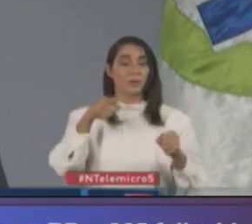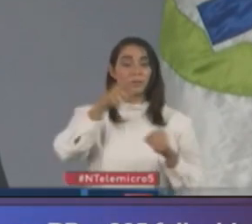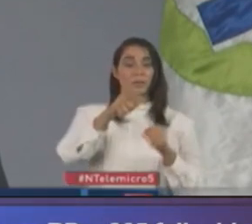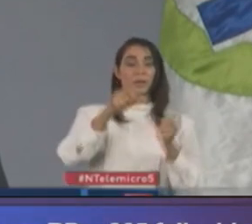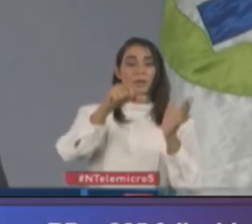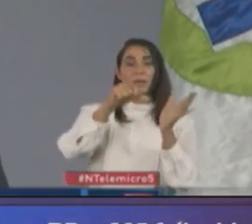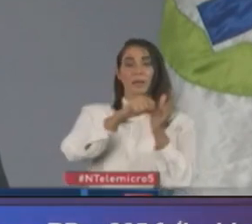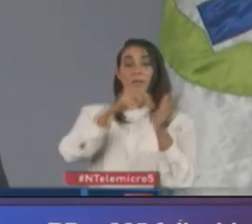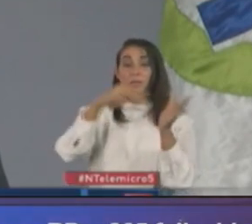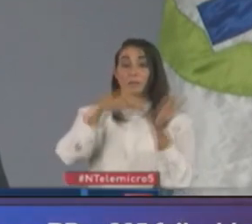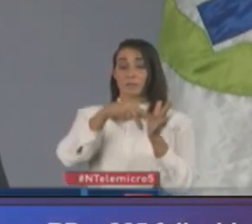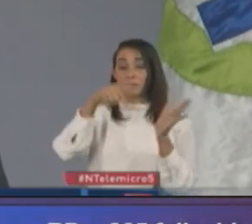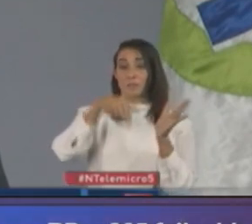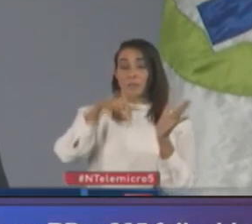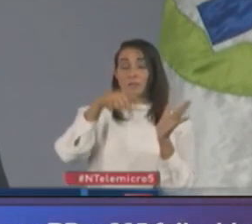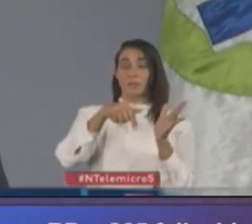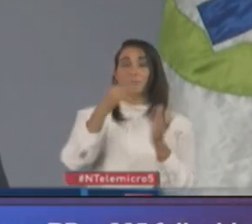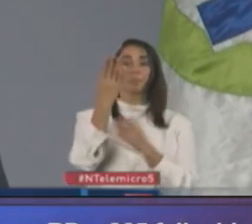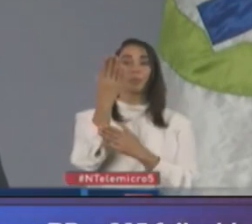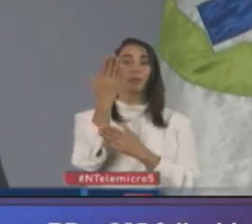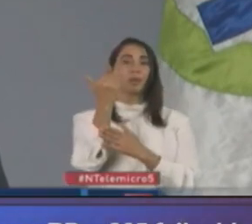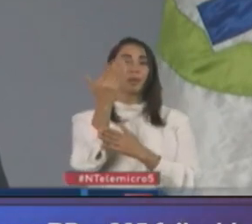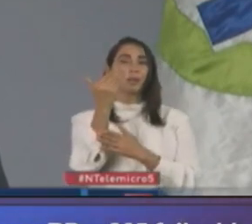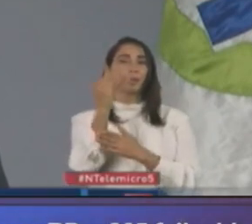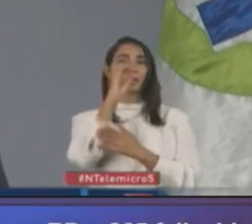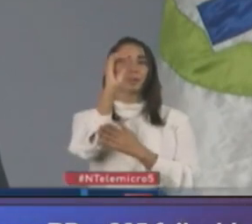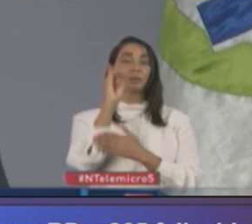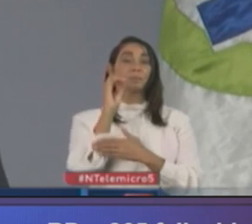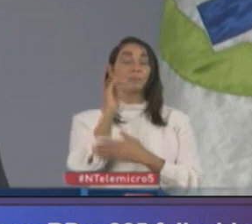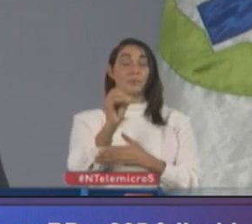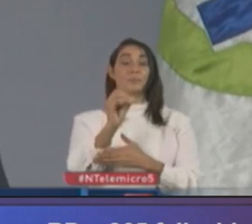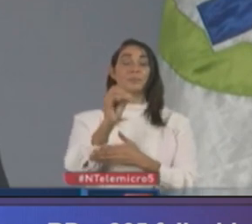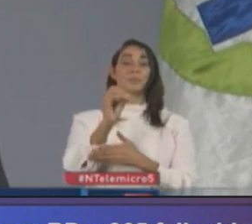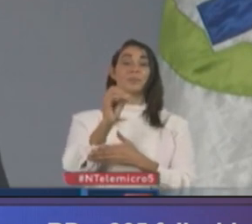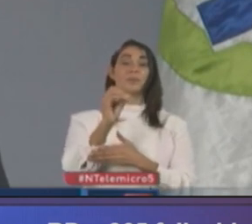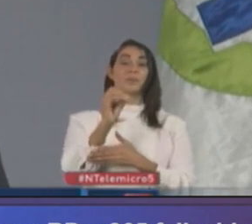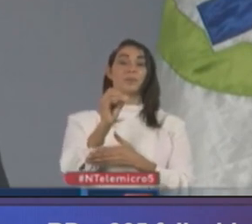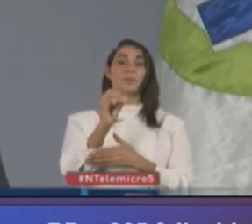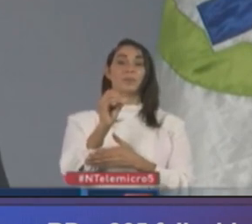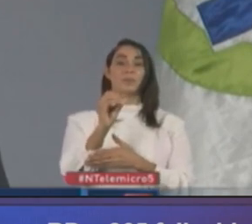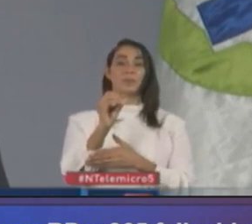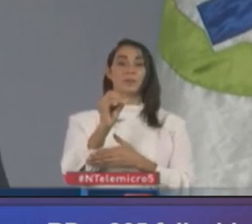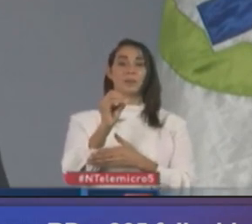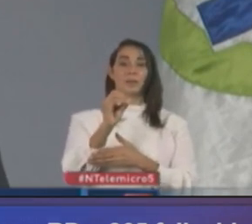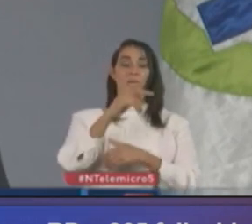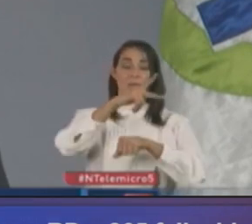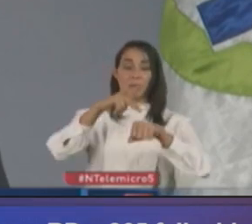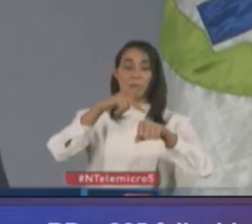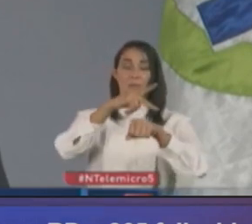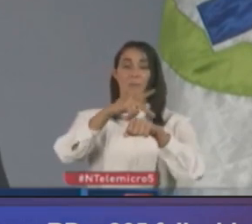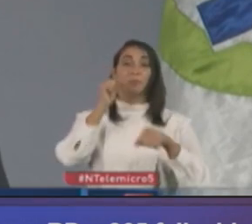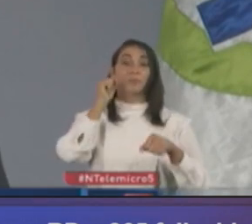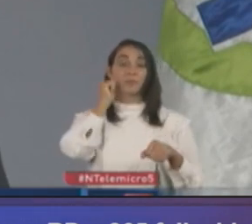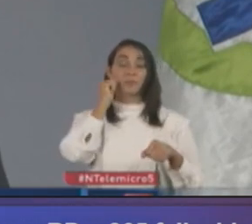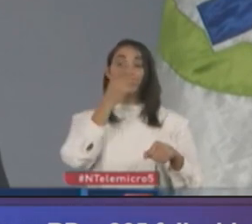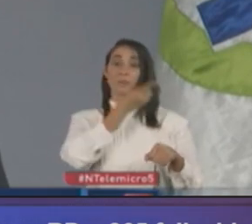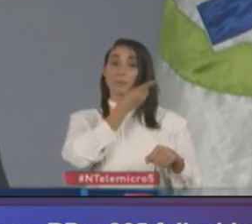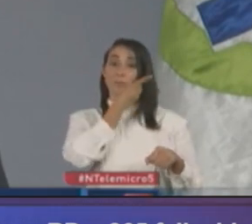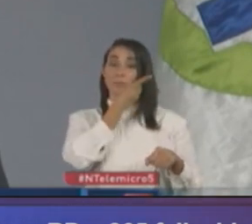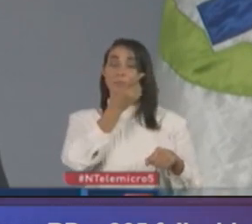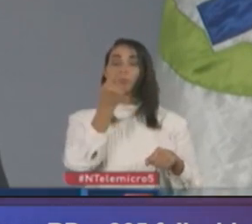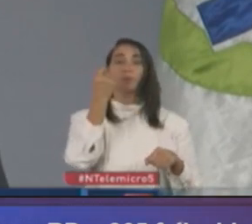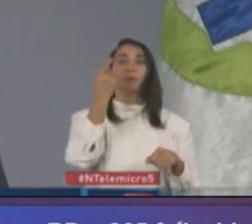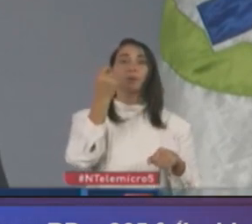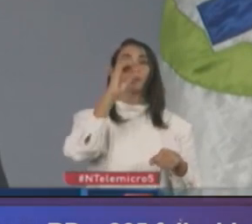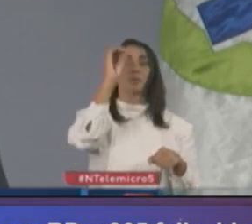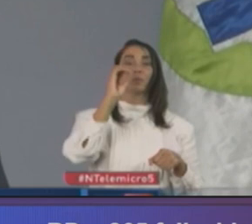de 243 fallecidos. De acuerdo al boletín número 35, la cifra de muertos subió a